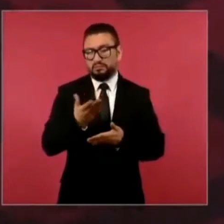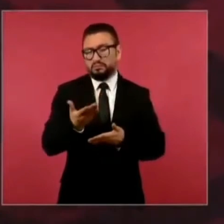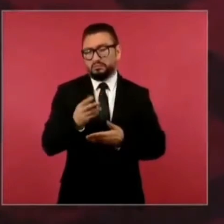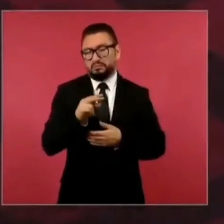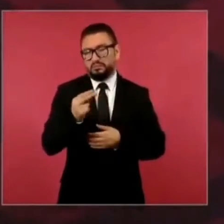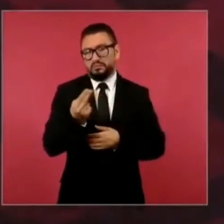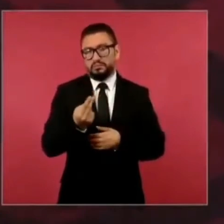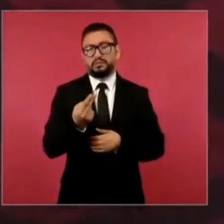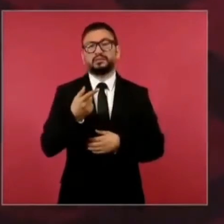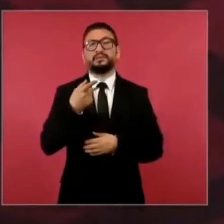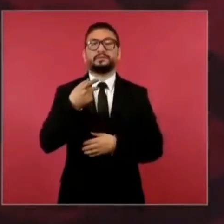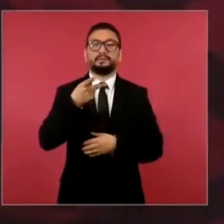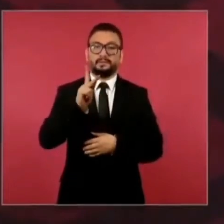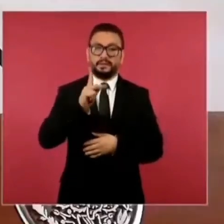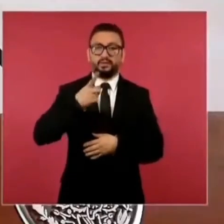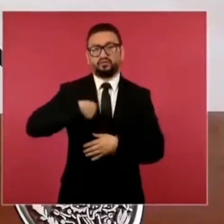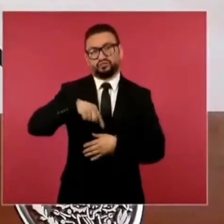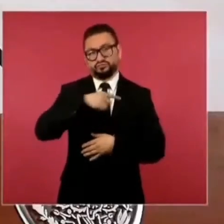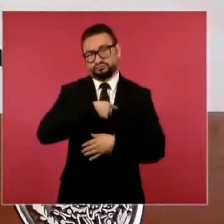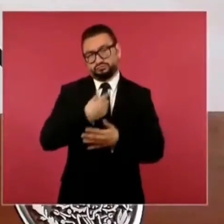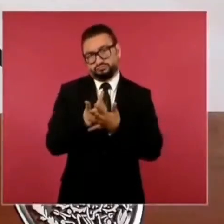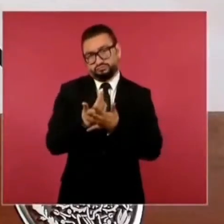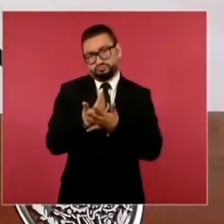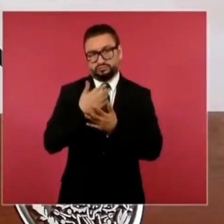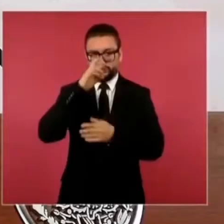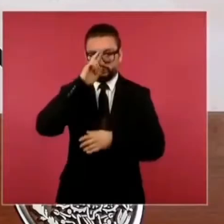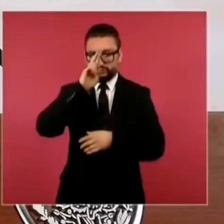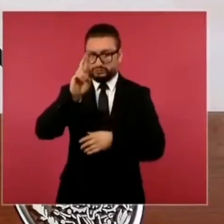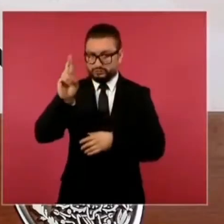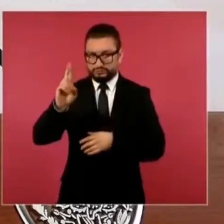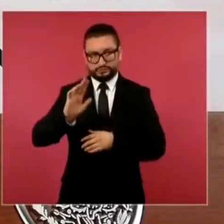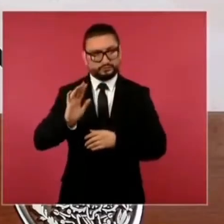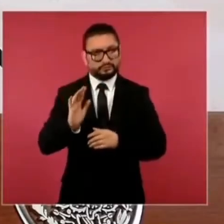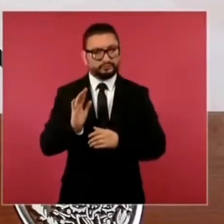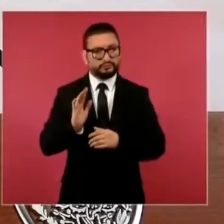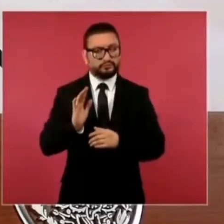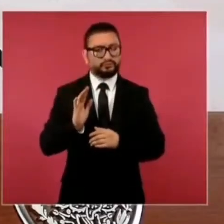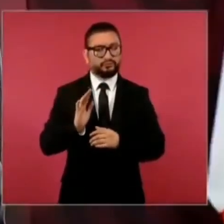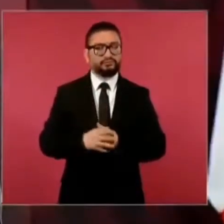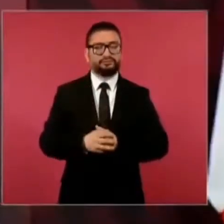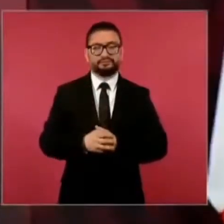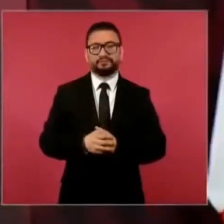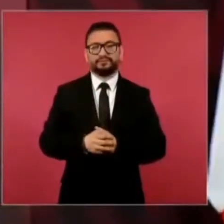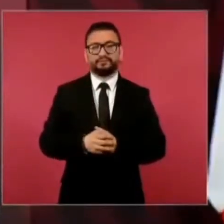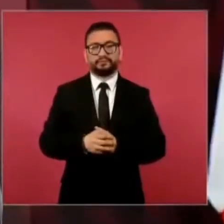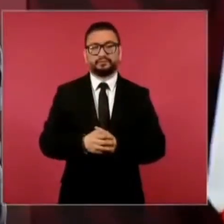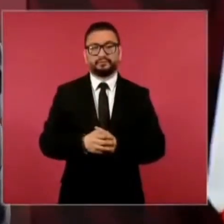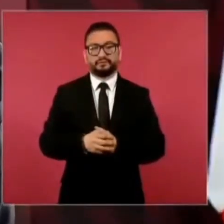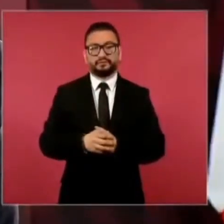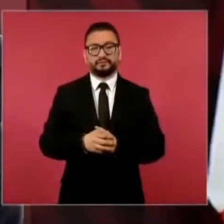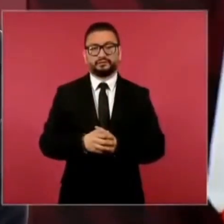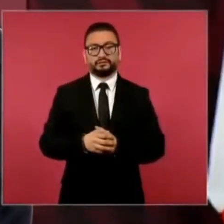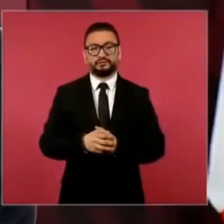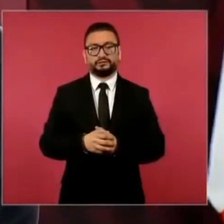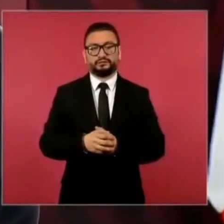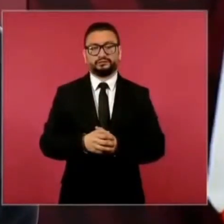Pero nosotros somos respetuosos de lo que decidan